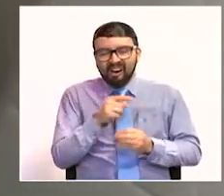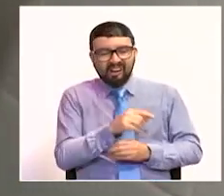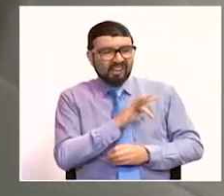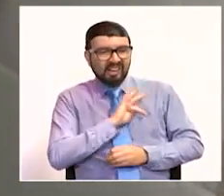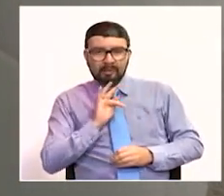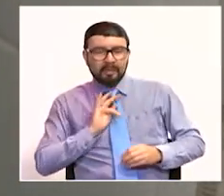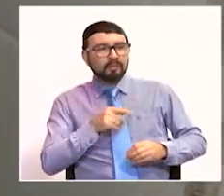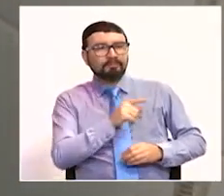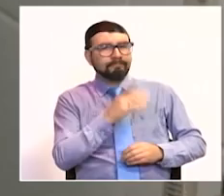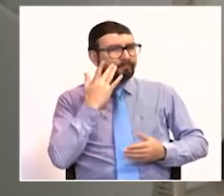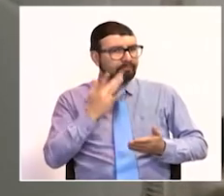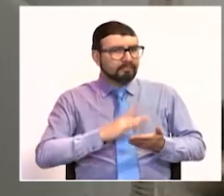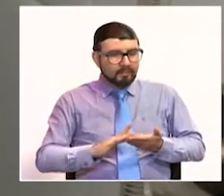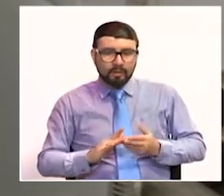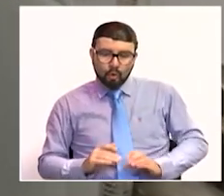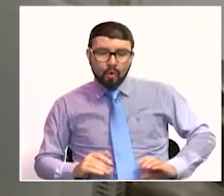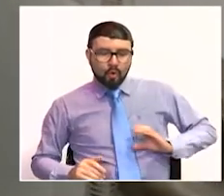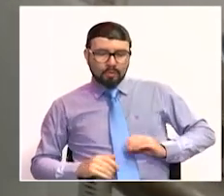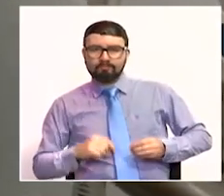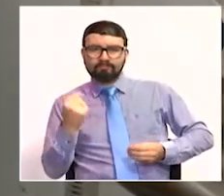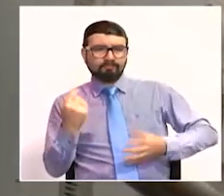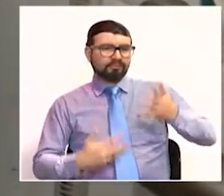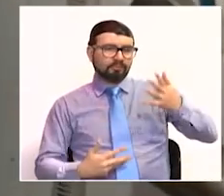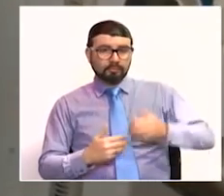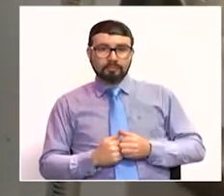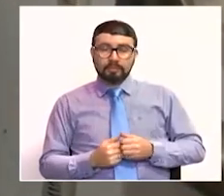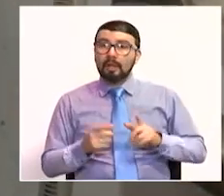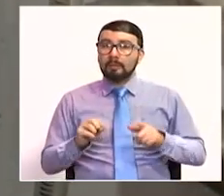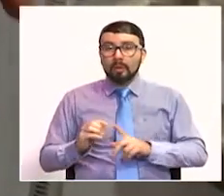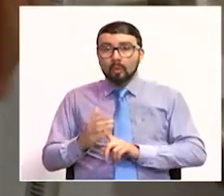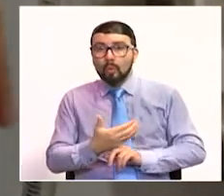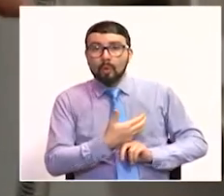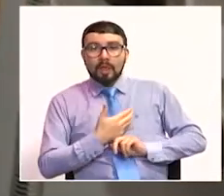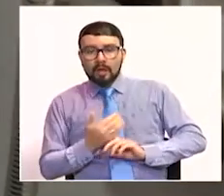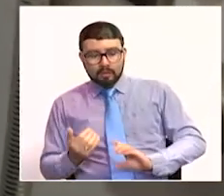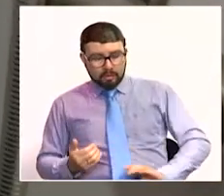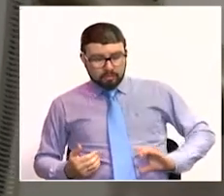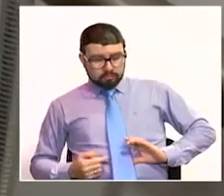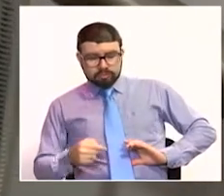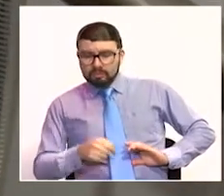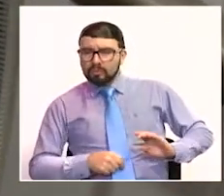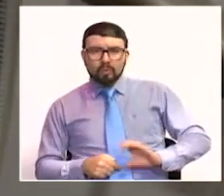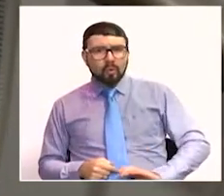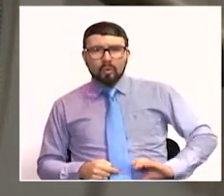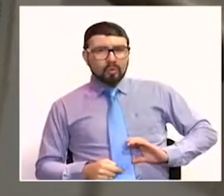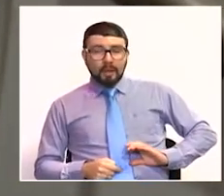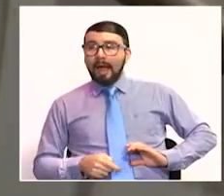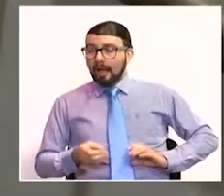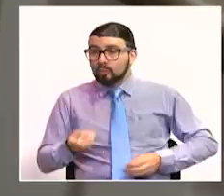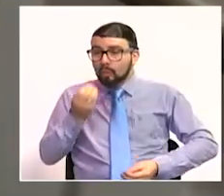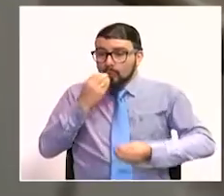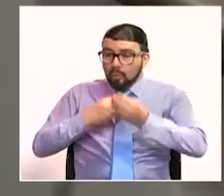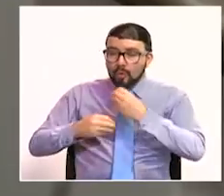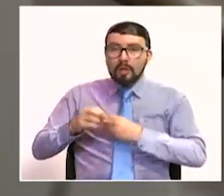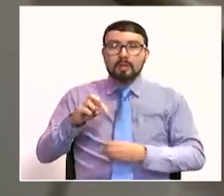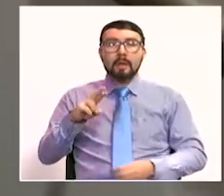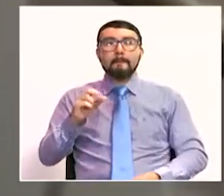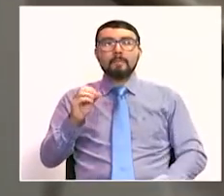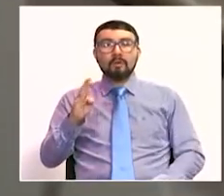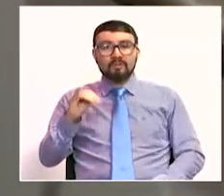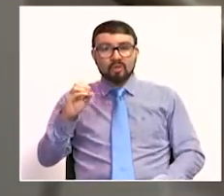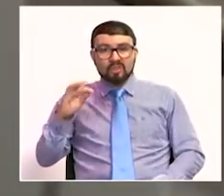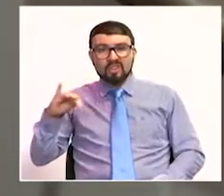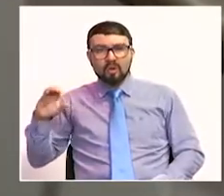colon. Preventivamente hay que cuidar ese colon. ¿Y cómo lo cuidamos? Tomemos probióticos. El BioPlus es